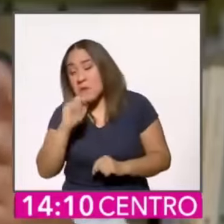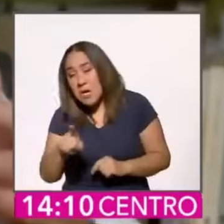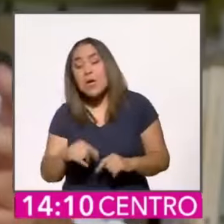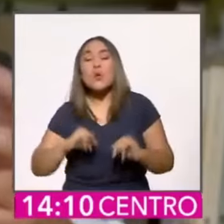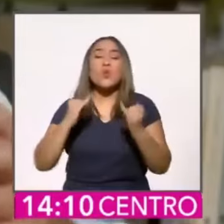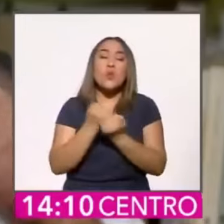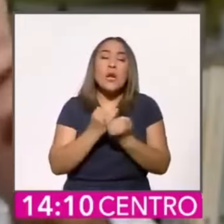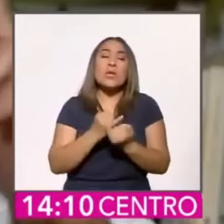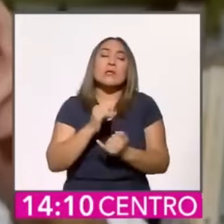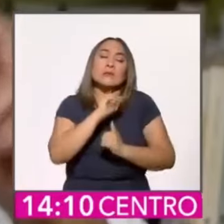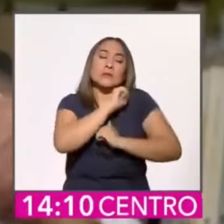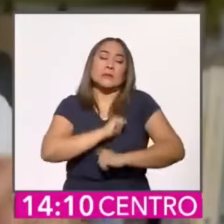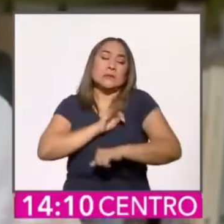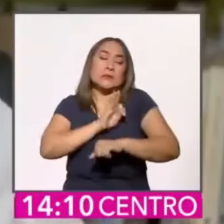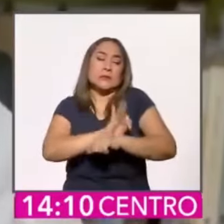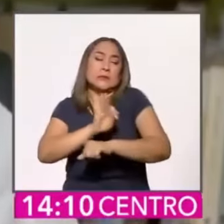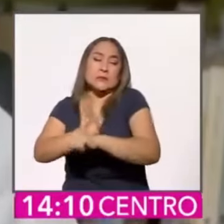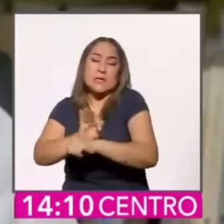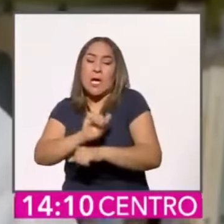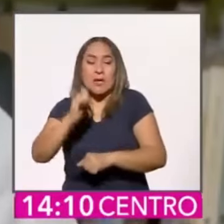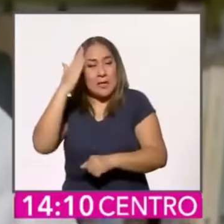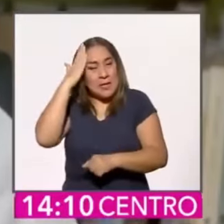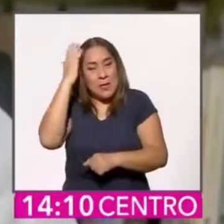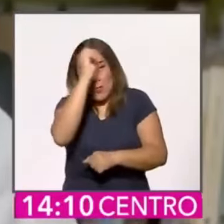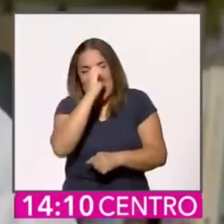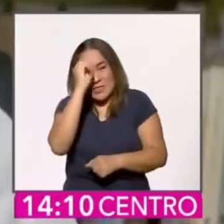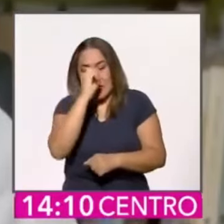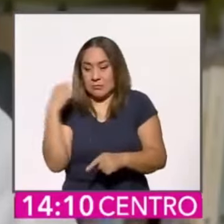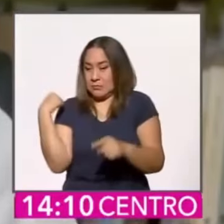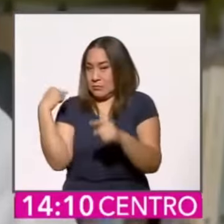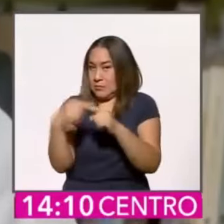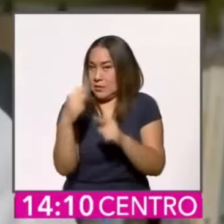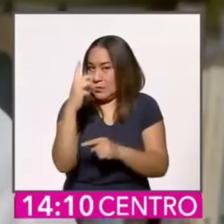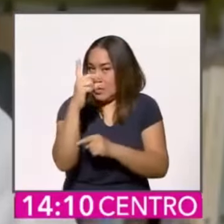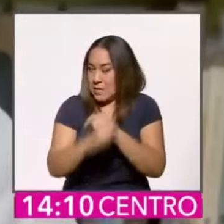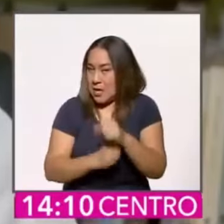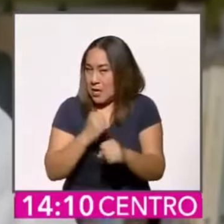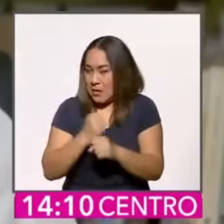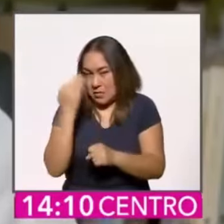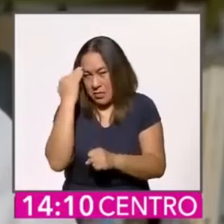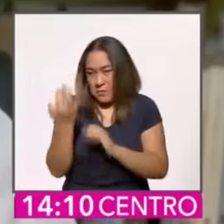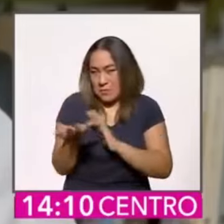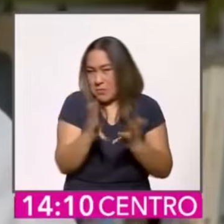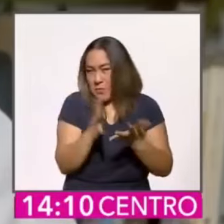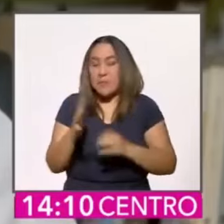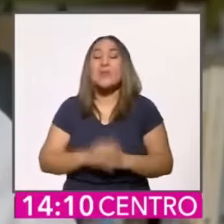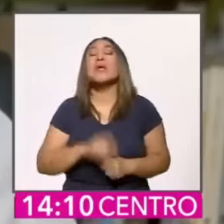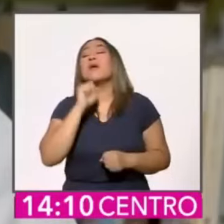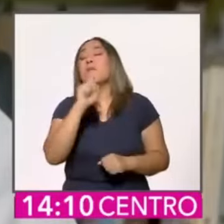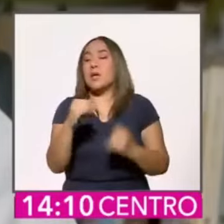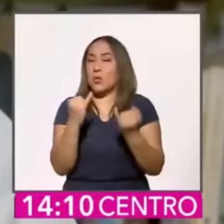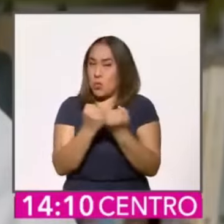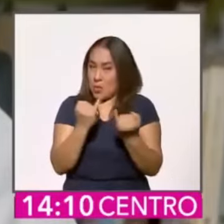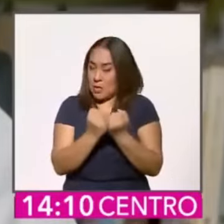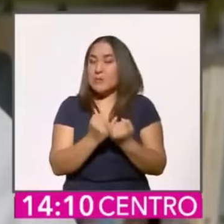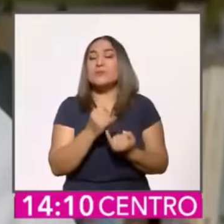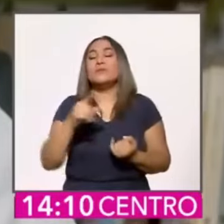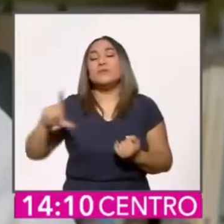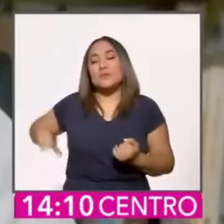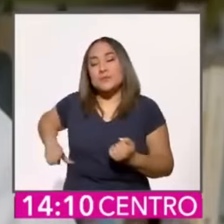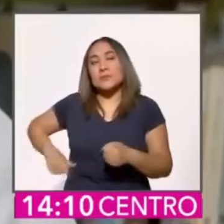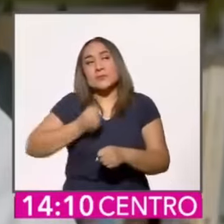más influyentes líderes de opinión de las últimas 3 décadas. También el Departamento de Estado,